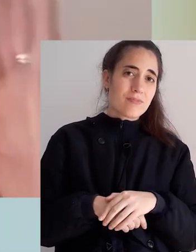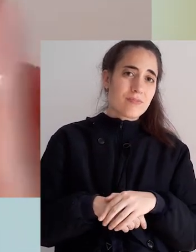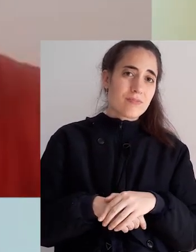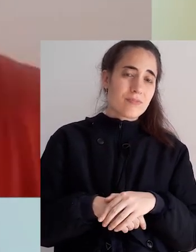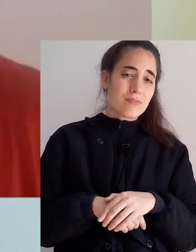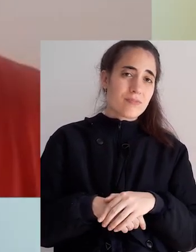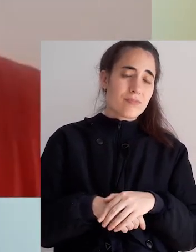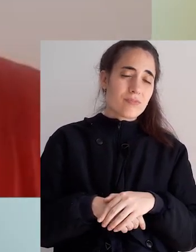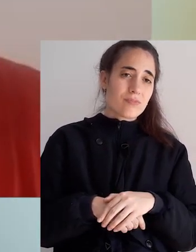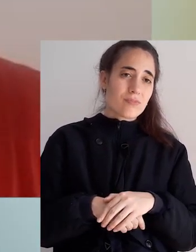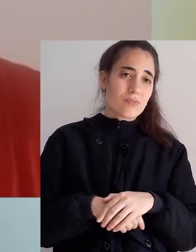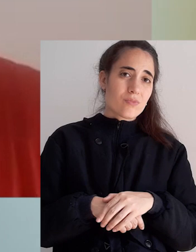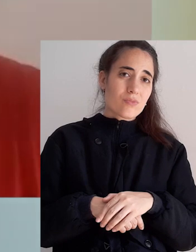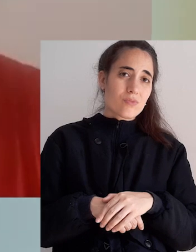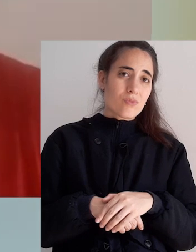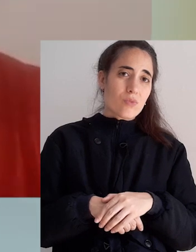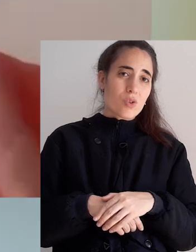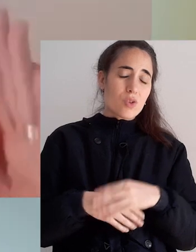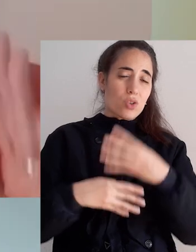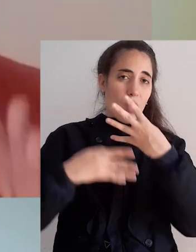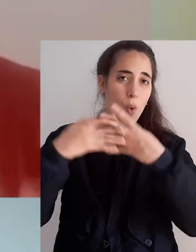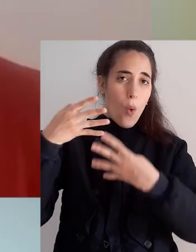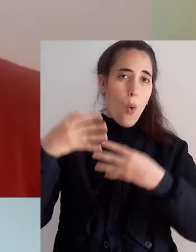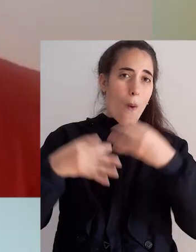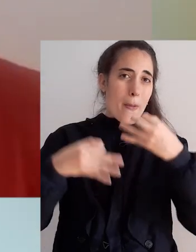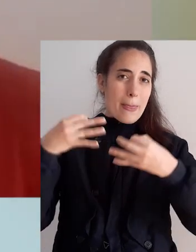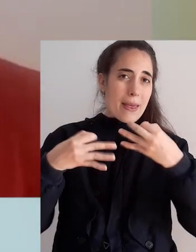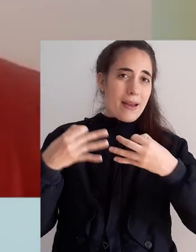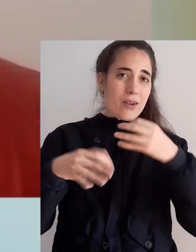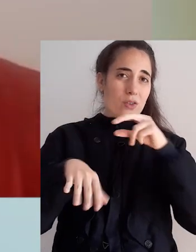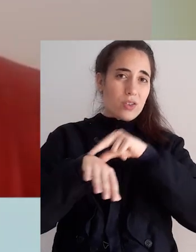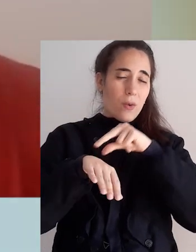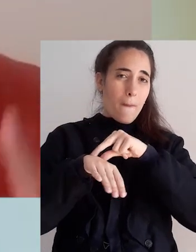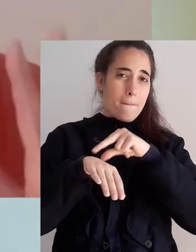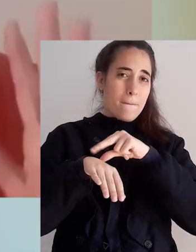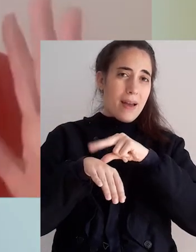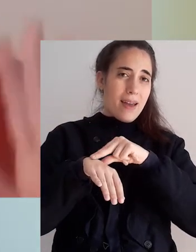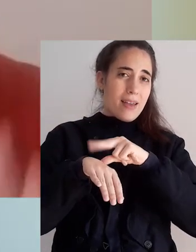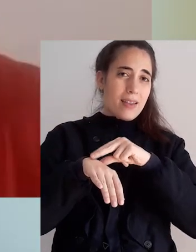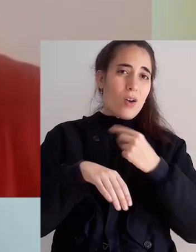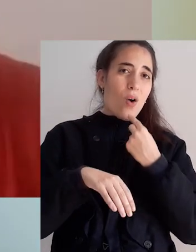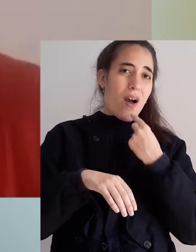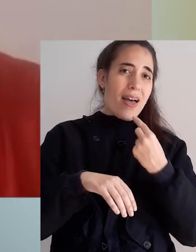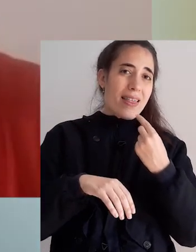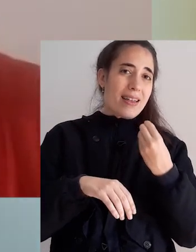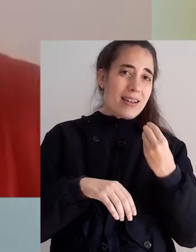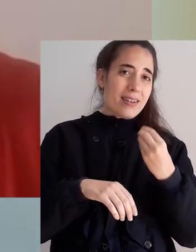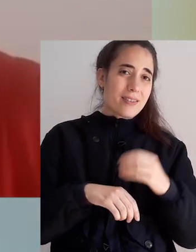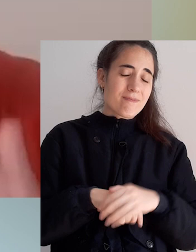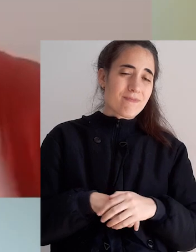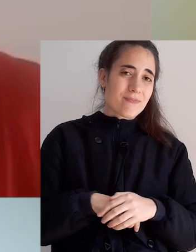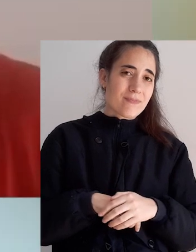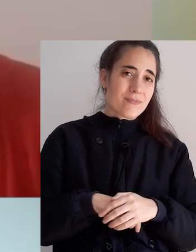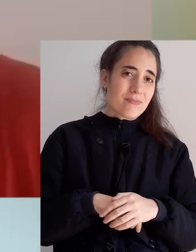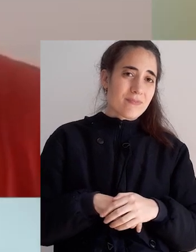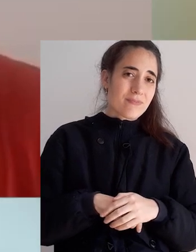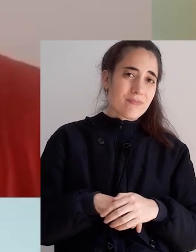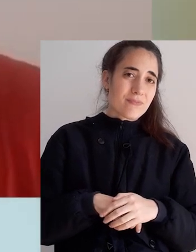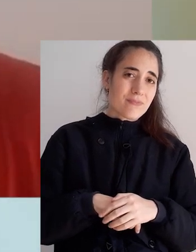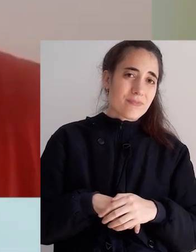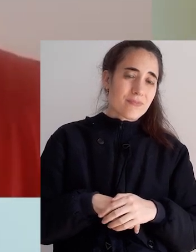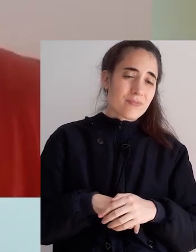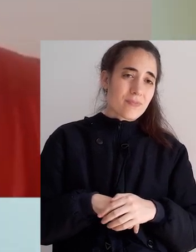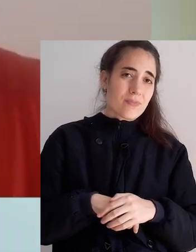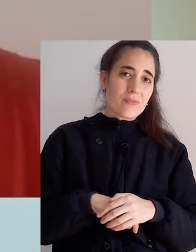no metamos a todos en la misma bolsa, de todos los partidos. Hay diputados y senadores que